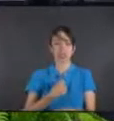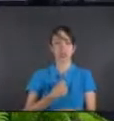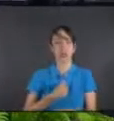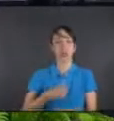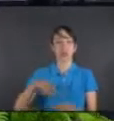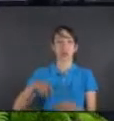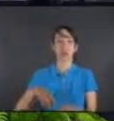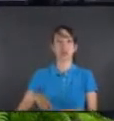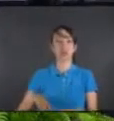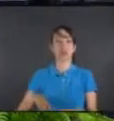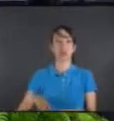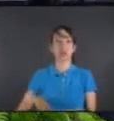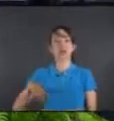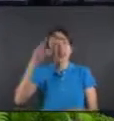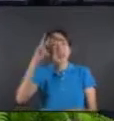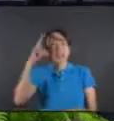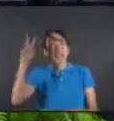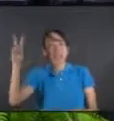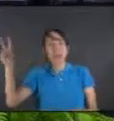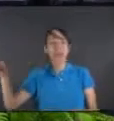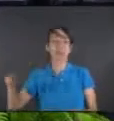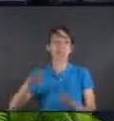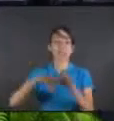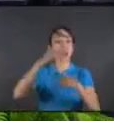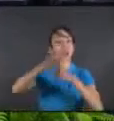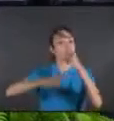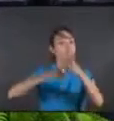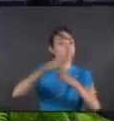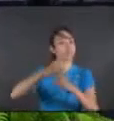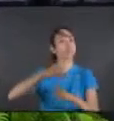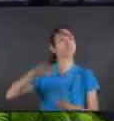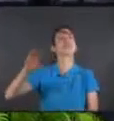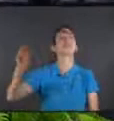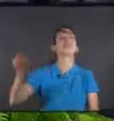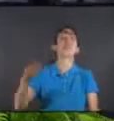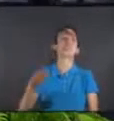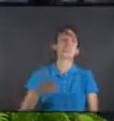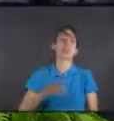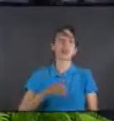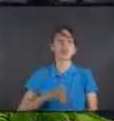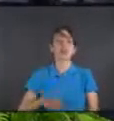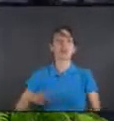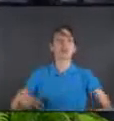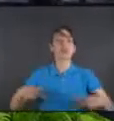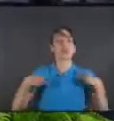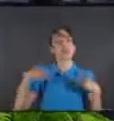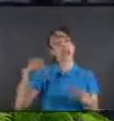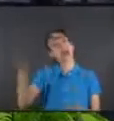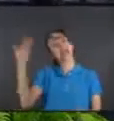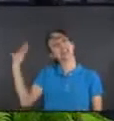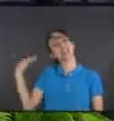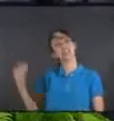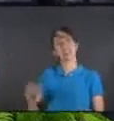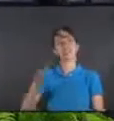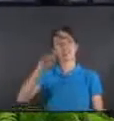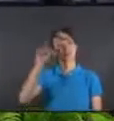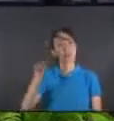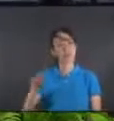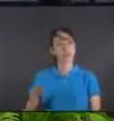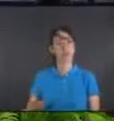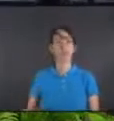la Biblia no se resta, sino que se suma y se explica a sí misma. Entonces quiere decir que Dios creó la tierra